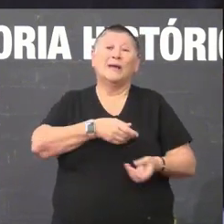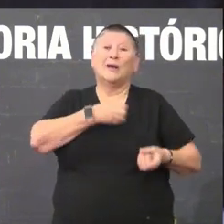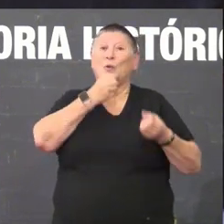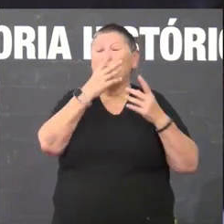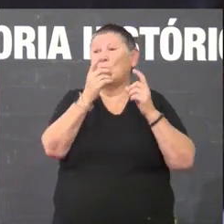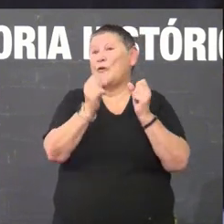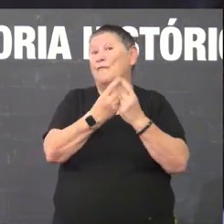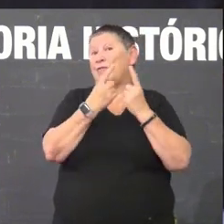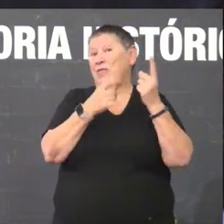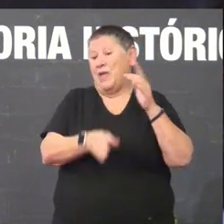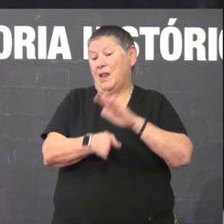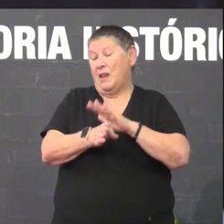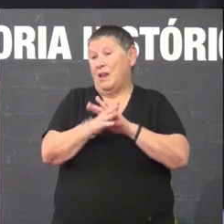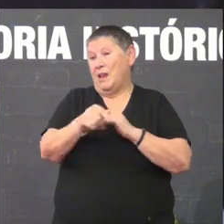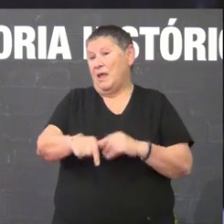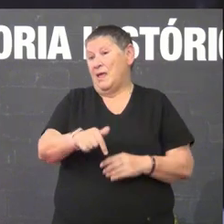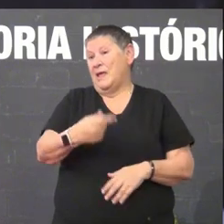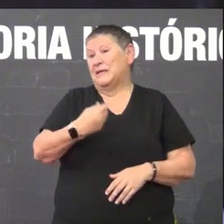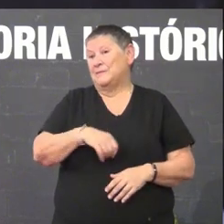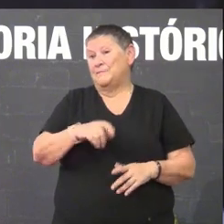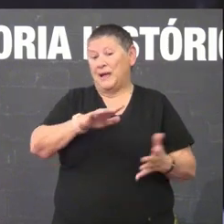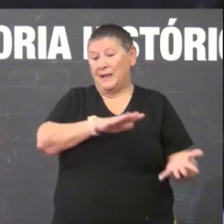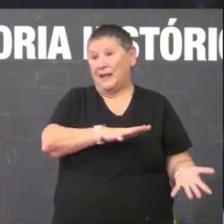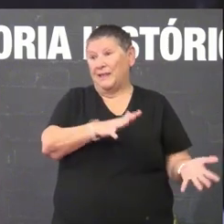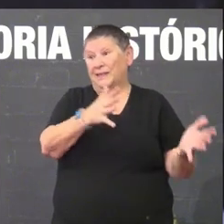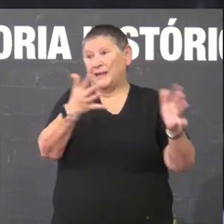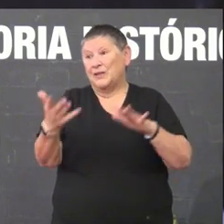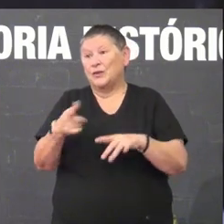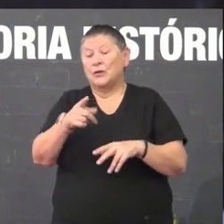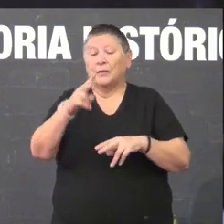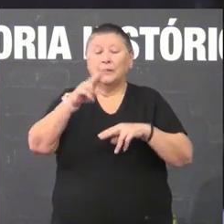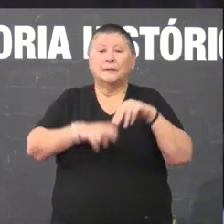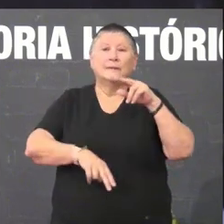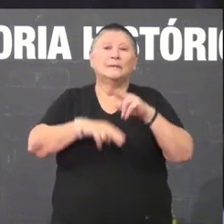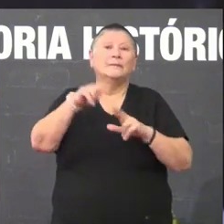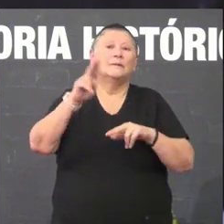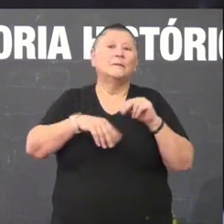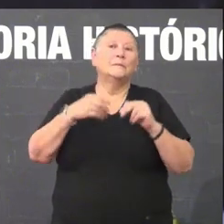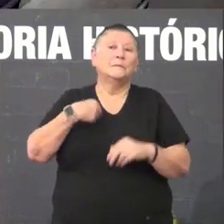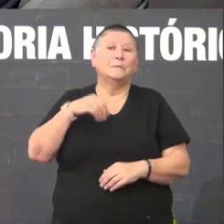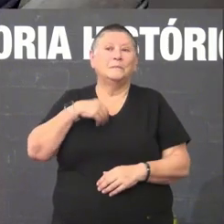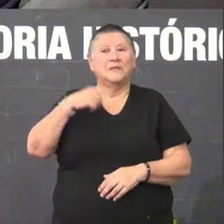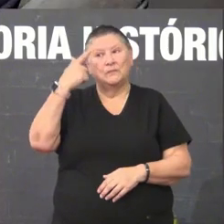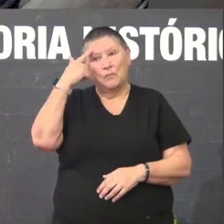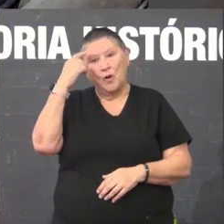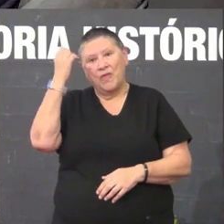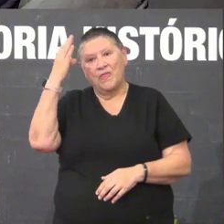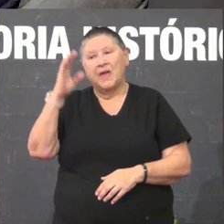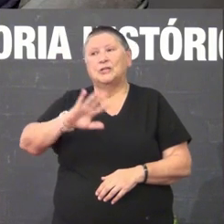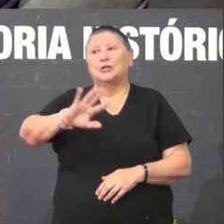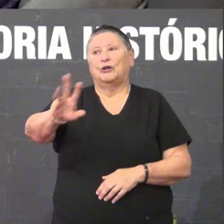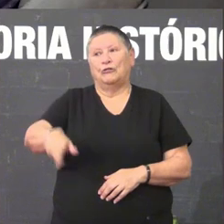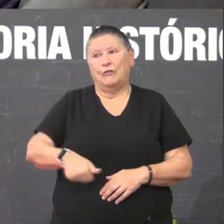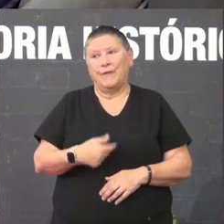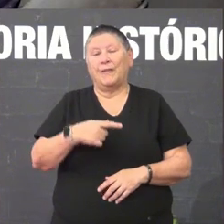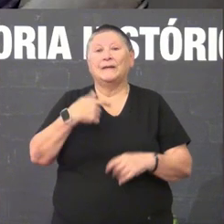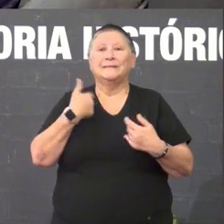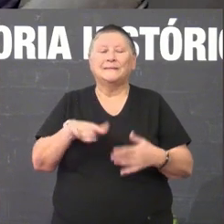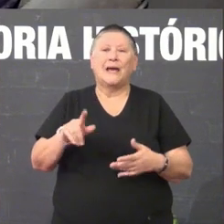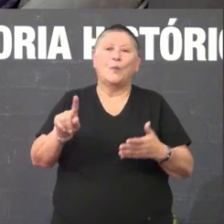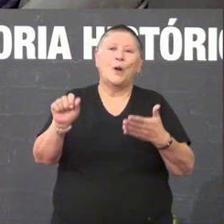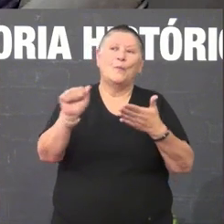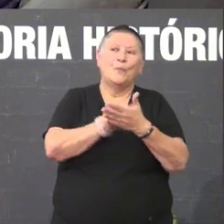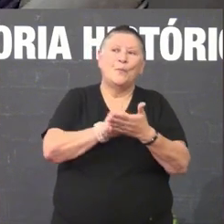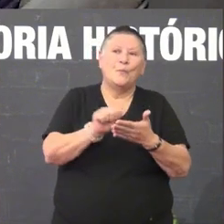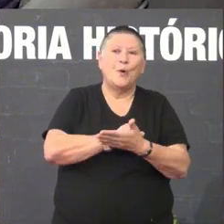sigue existiendo en España sobre la transición que está construido sobre las ideas robadas ha borrado y ha